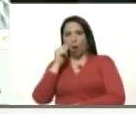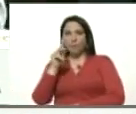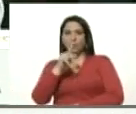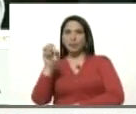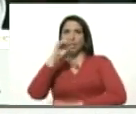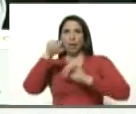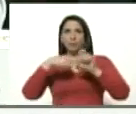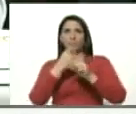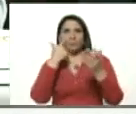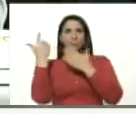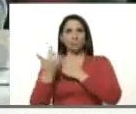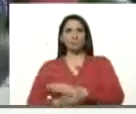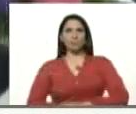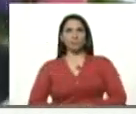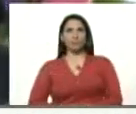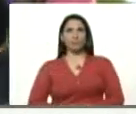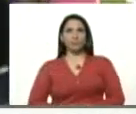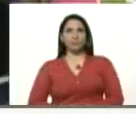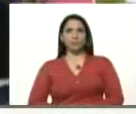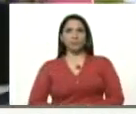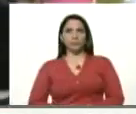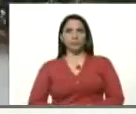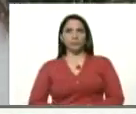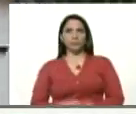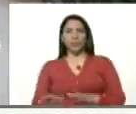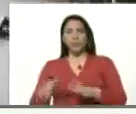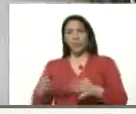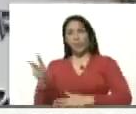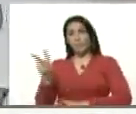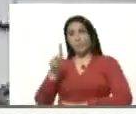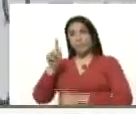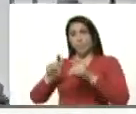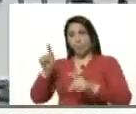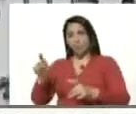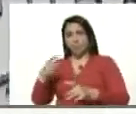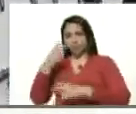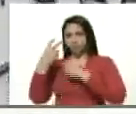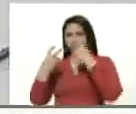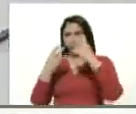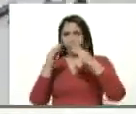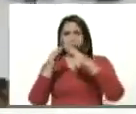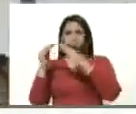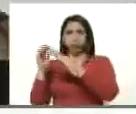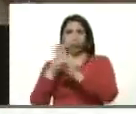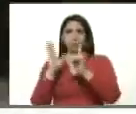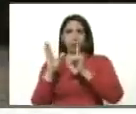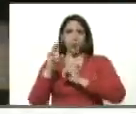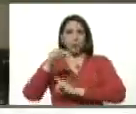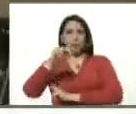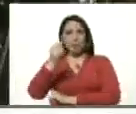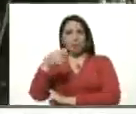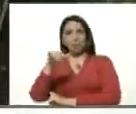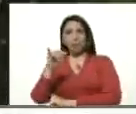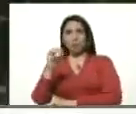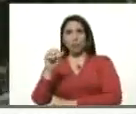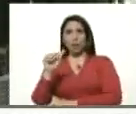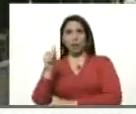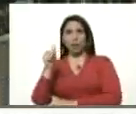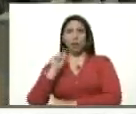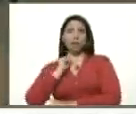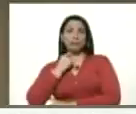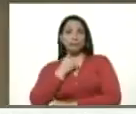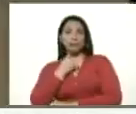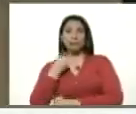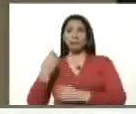Adelante. Cuando los venezolanos y venezolanas visitan la Casona Cultural Aquiles Nazoa, antigua